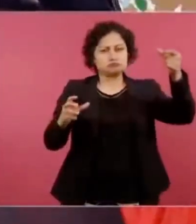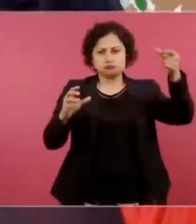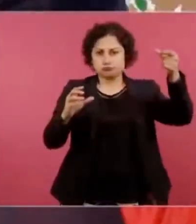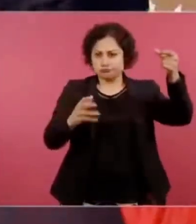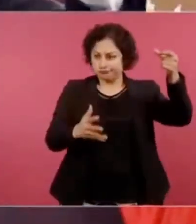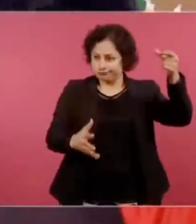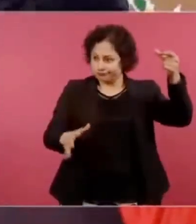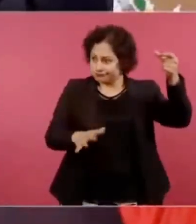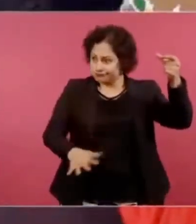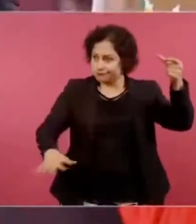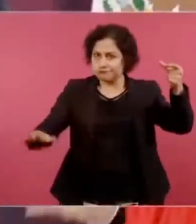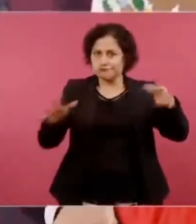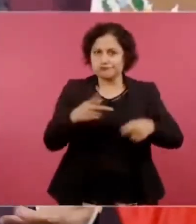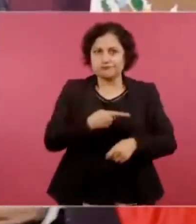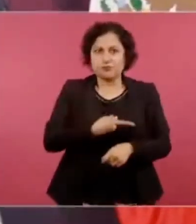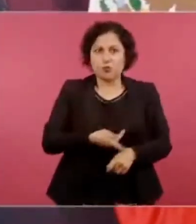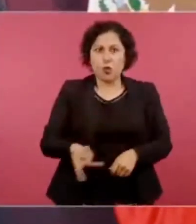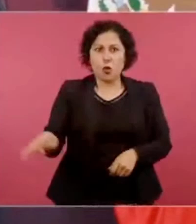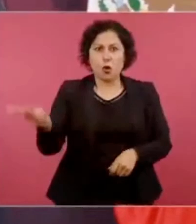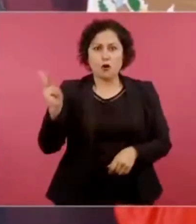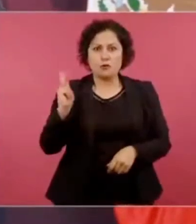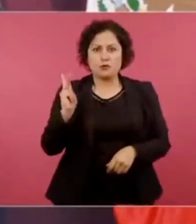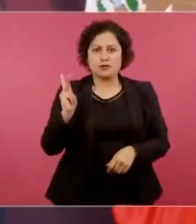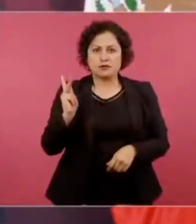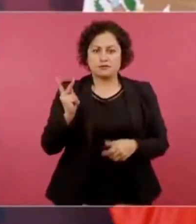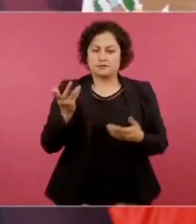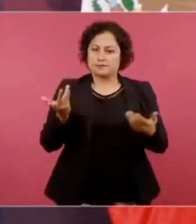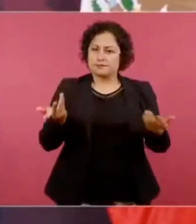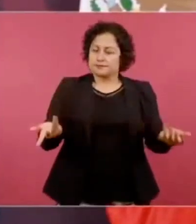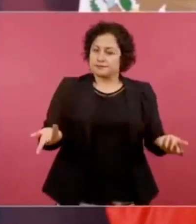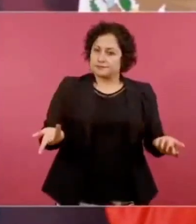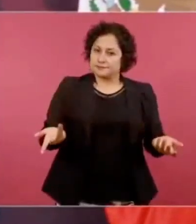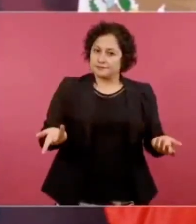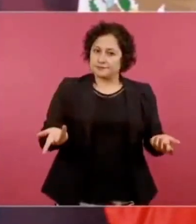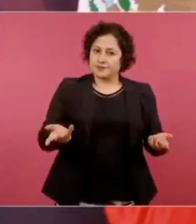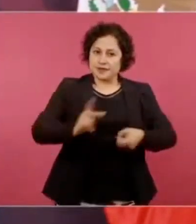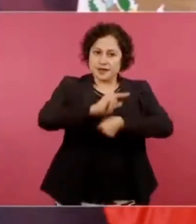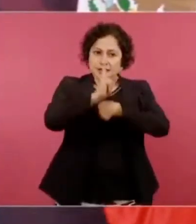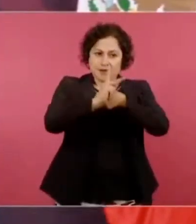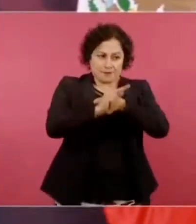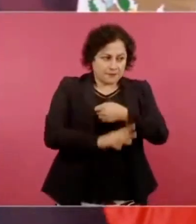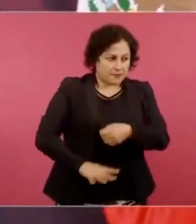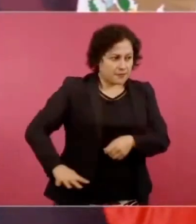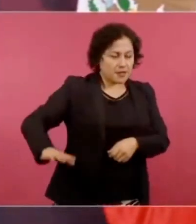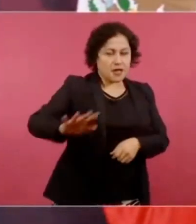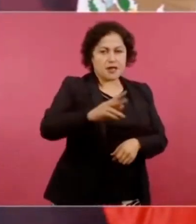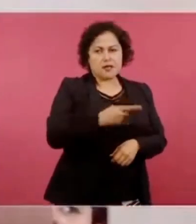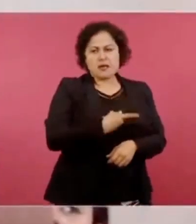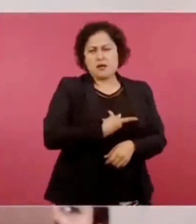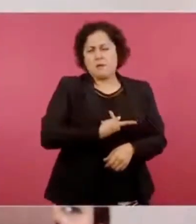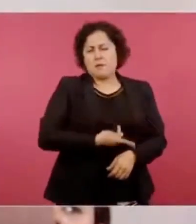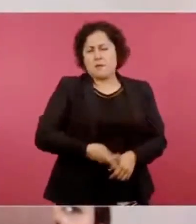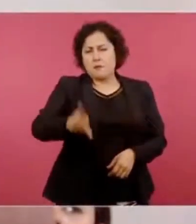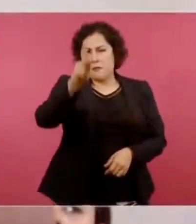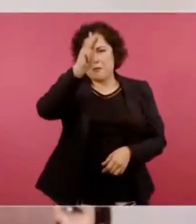repito, de más desigualdad económica y social, de una